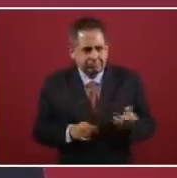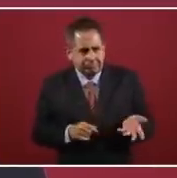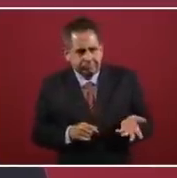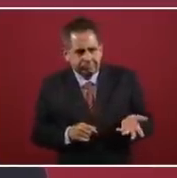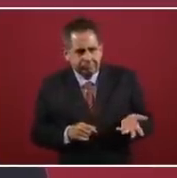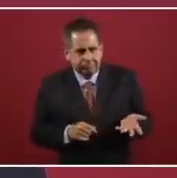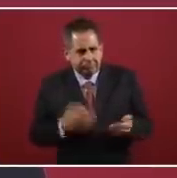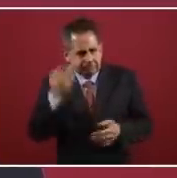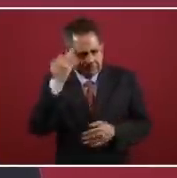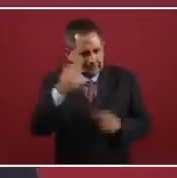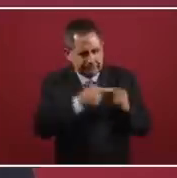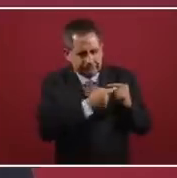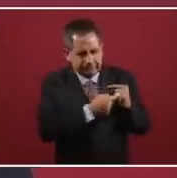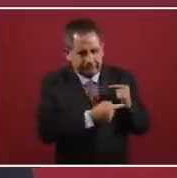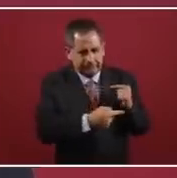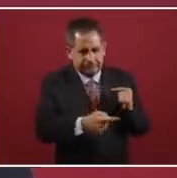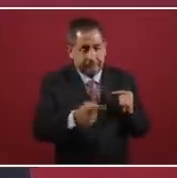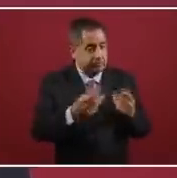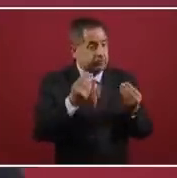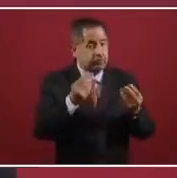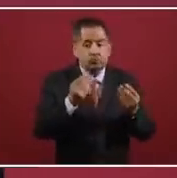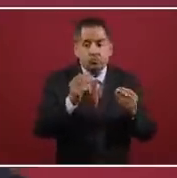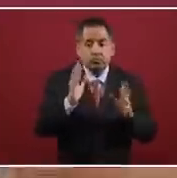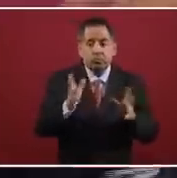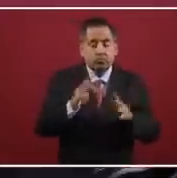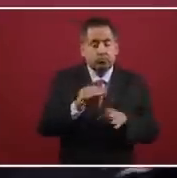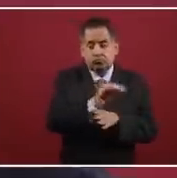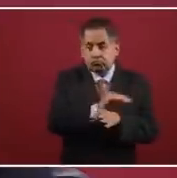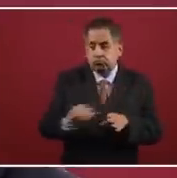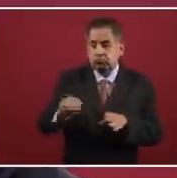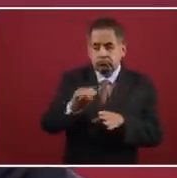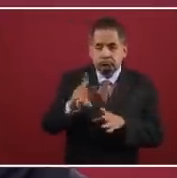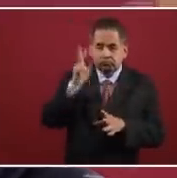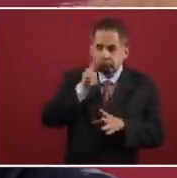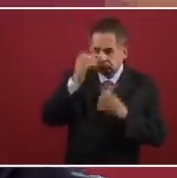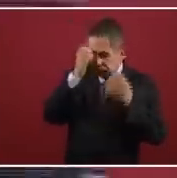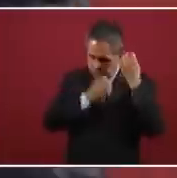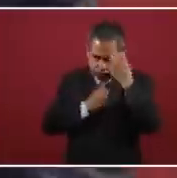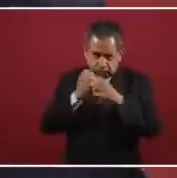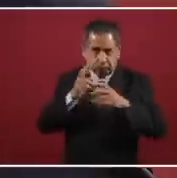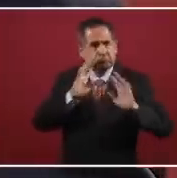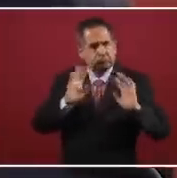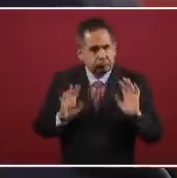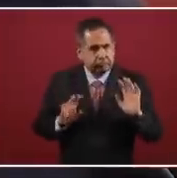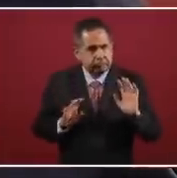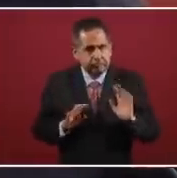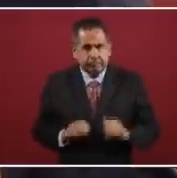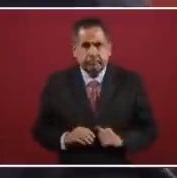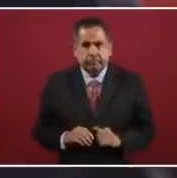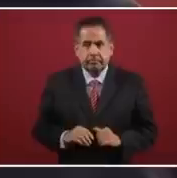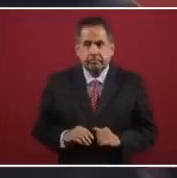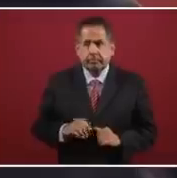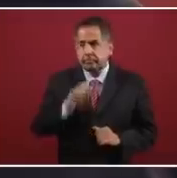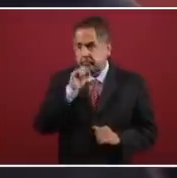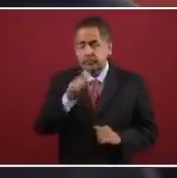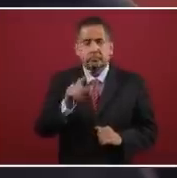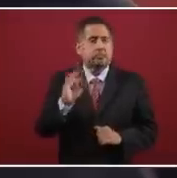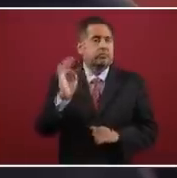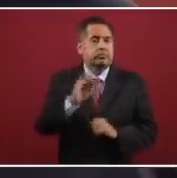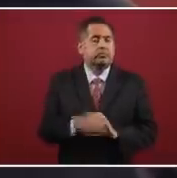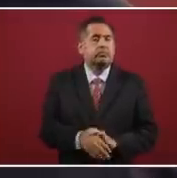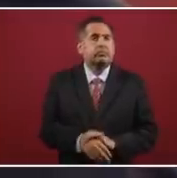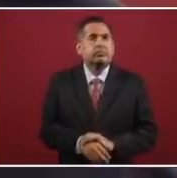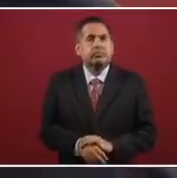ha pasado el tiempo, ya muchos están haciendo sus pruebas, que también, si por cuestiones